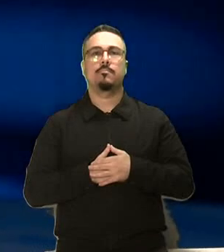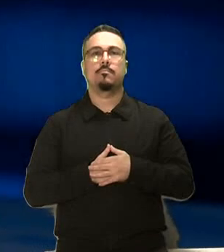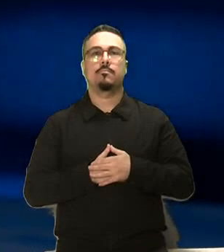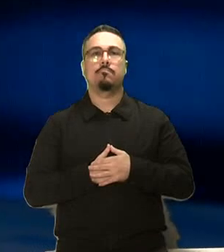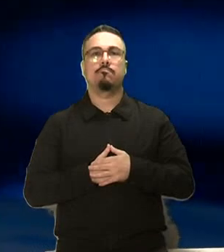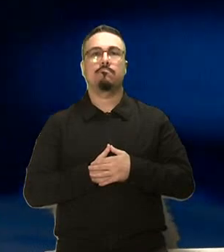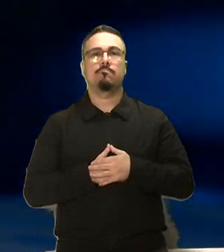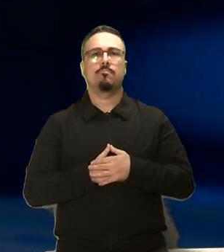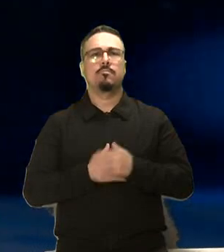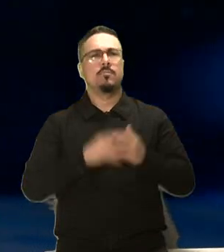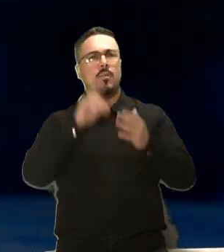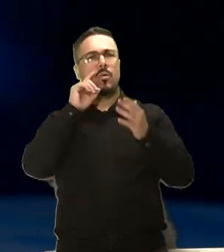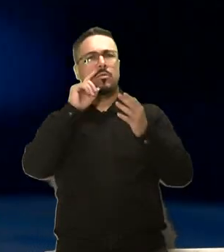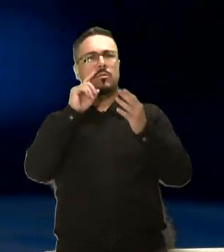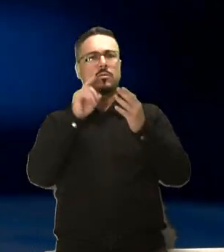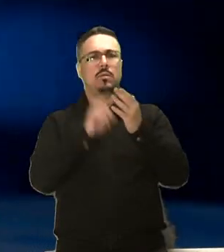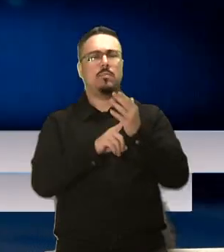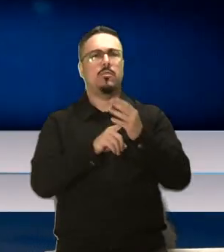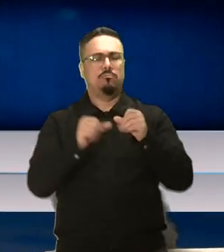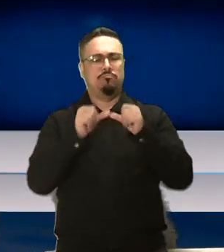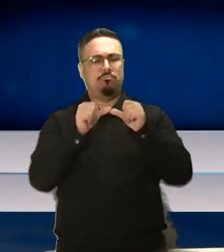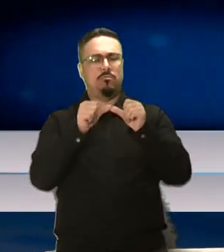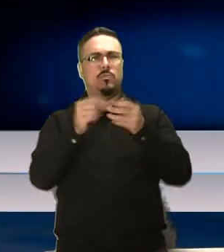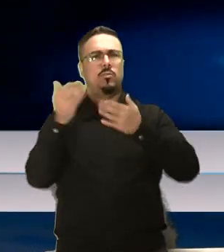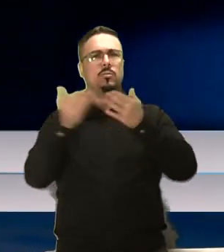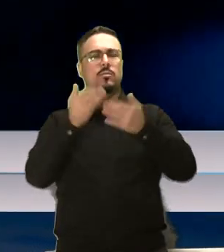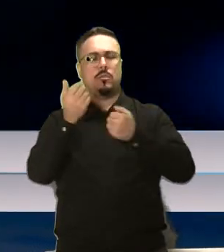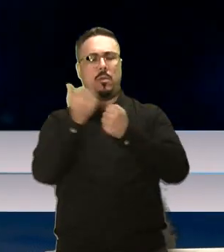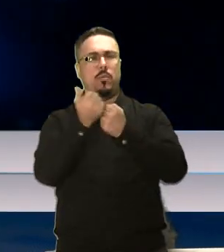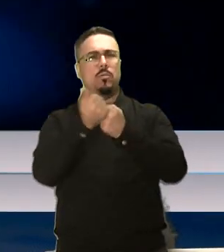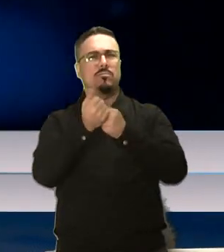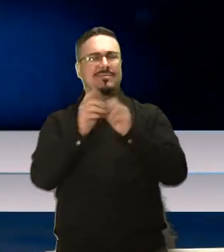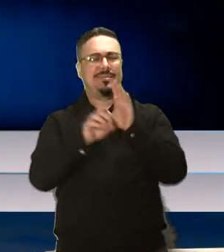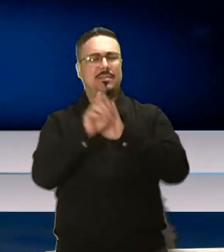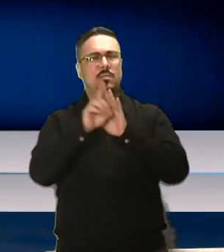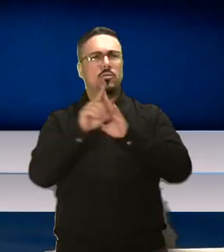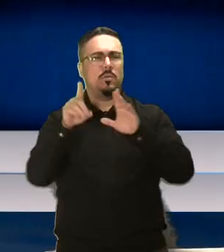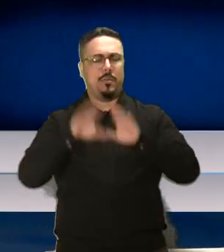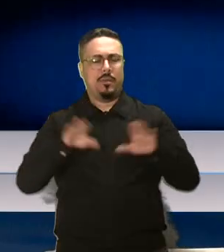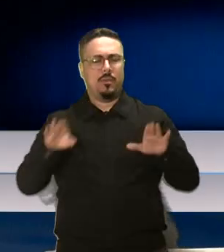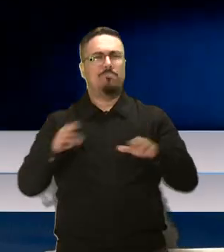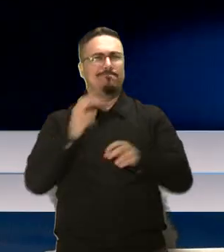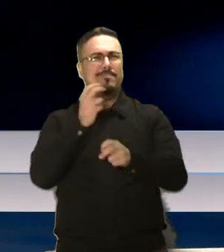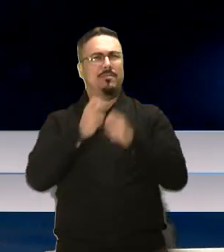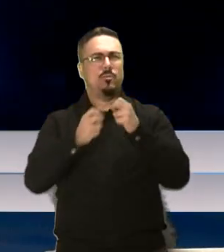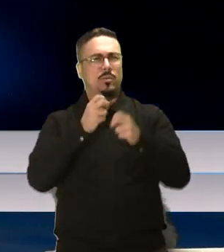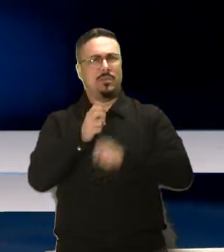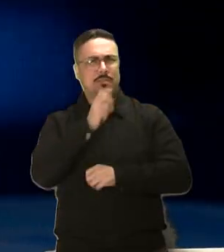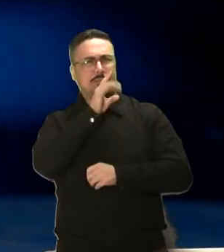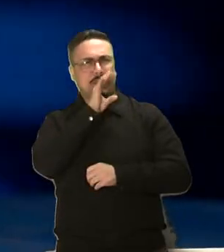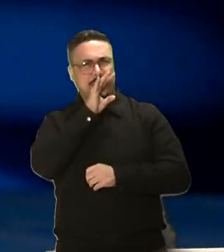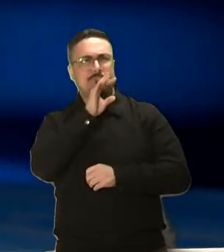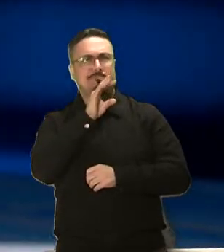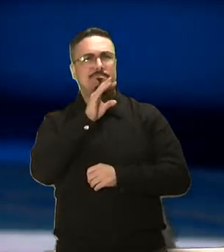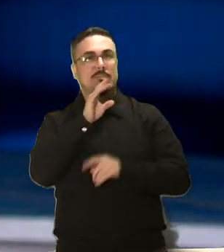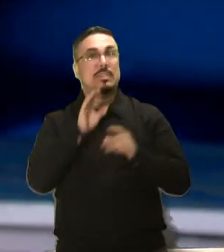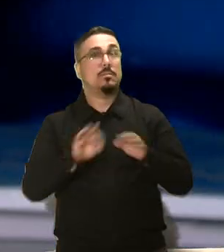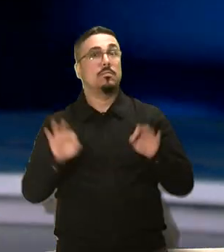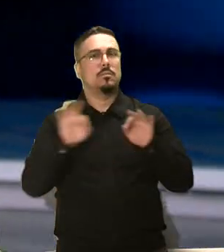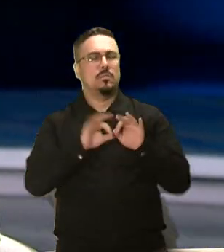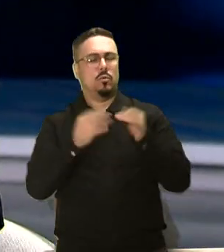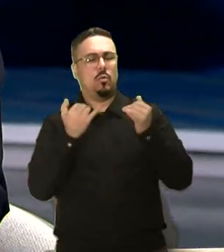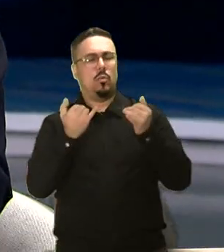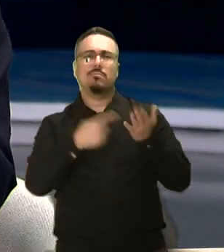cada vez más son necesarios servicios de apoyo y desarrollo para menores con problemas del habla hoy vamos a conversar sobre una institución que